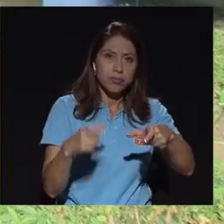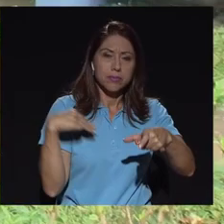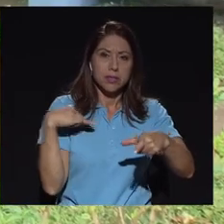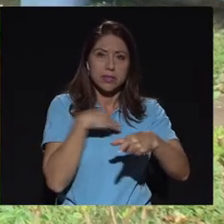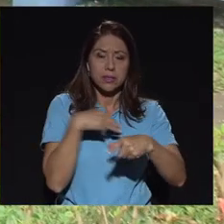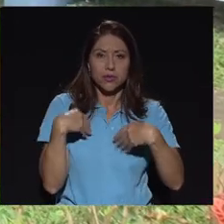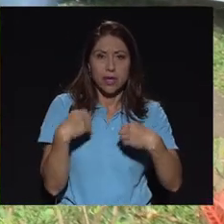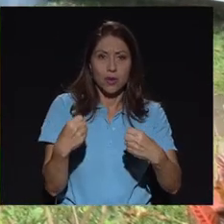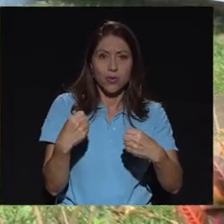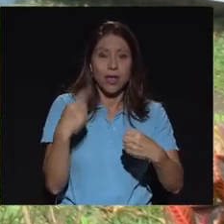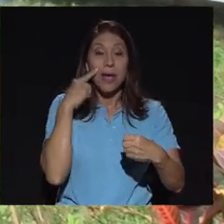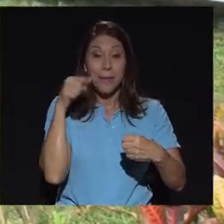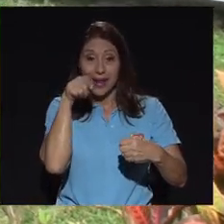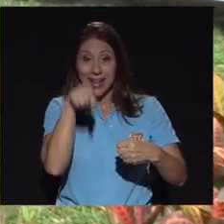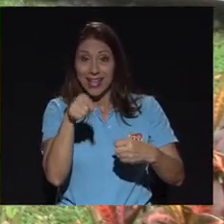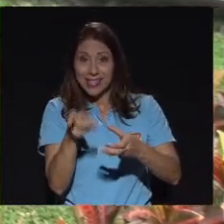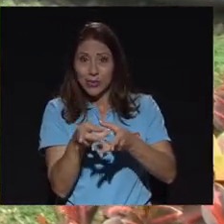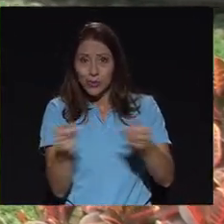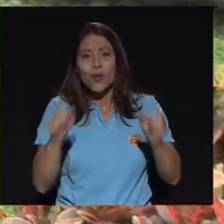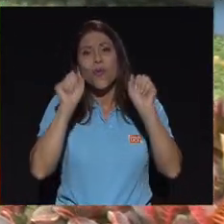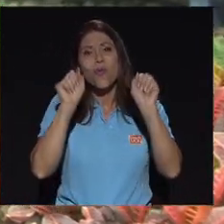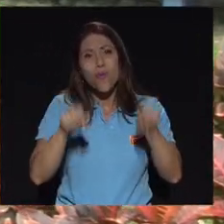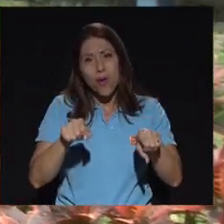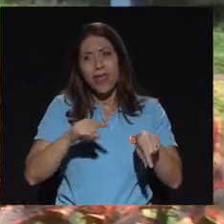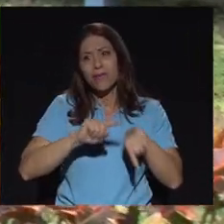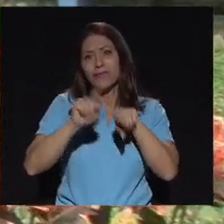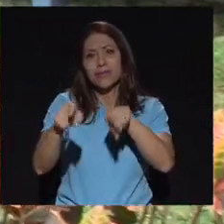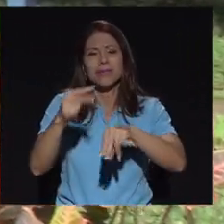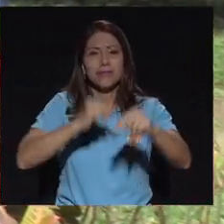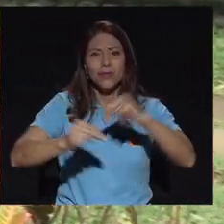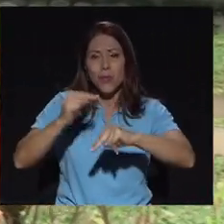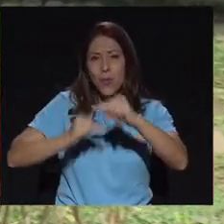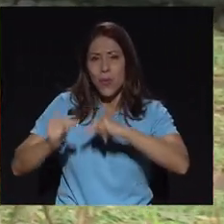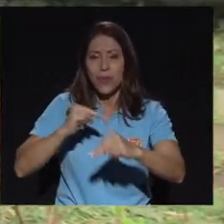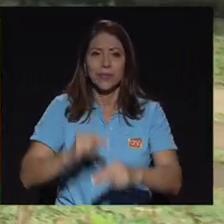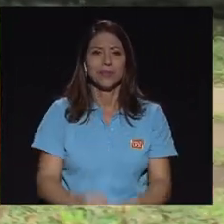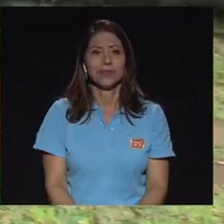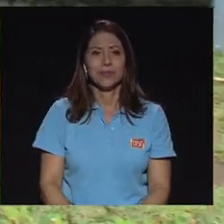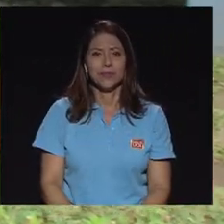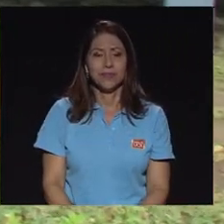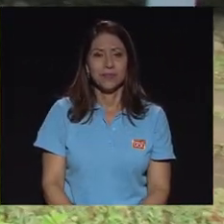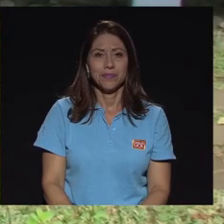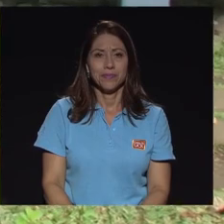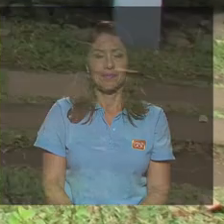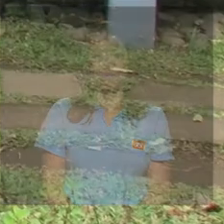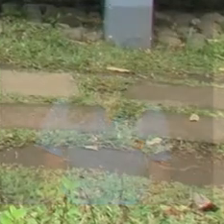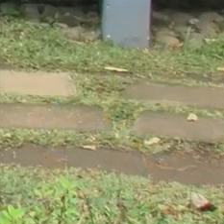el Ministerio de Salud para que esta solución cosmética esté disponible para su comercialización.